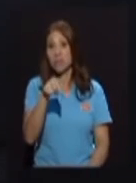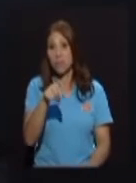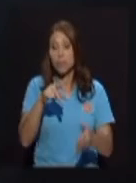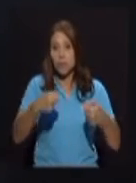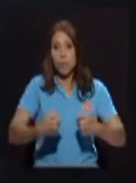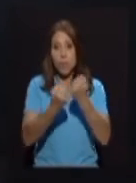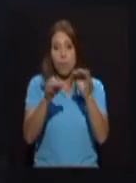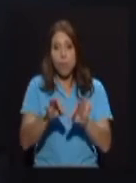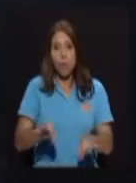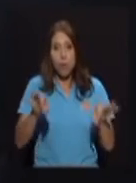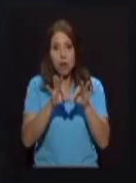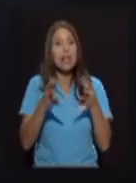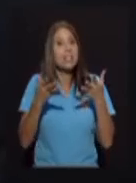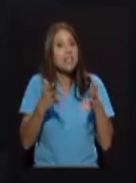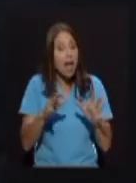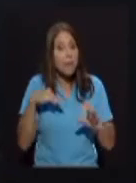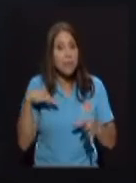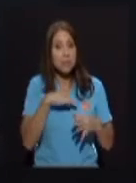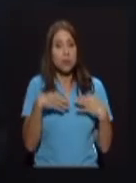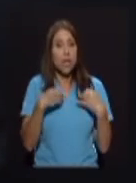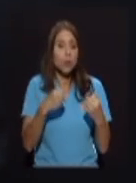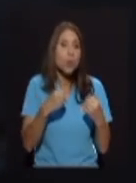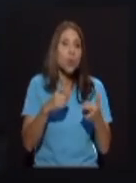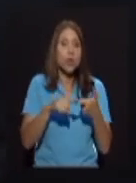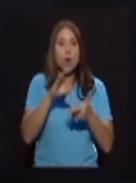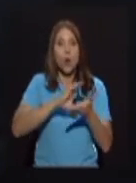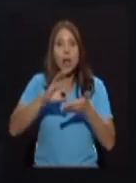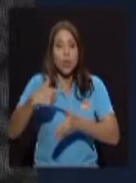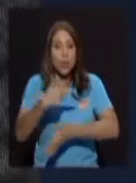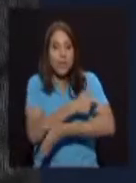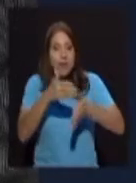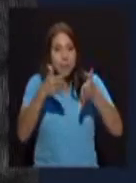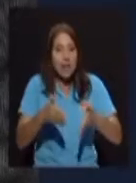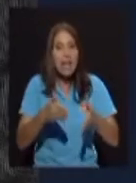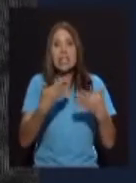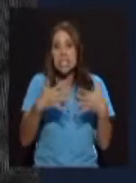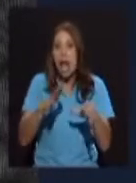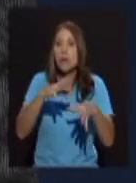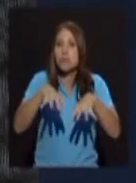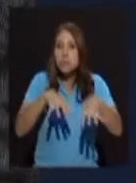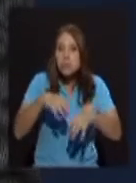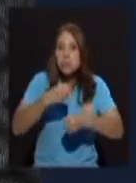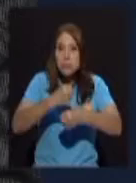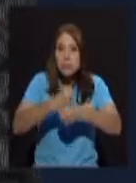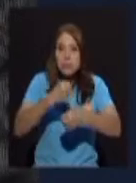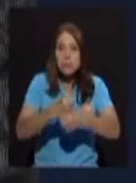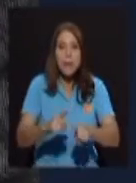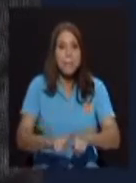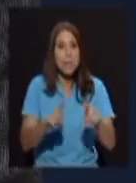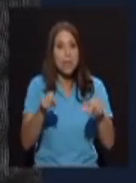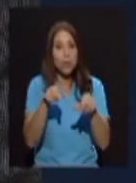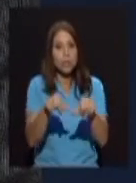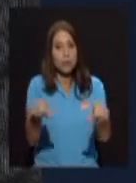varias cosas que se están haciendo por parte del Ministerio de Salud, del Colegio de Enfermeras, etcétera, pero es un